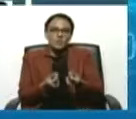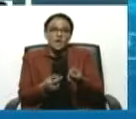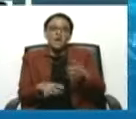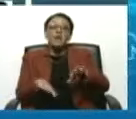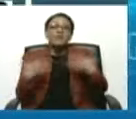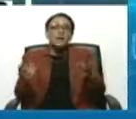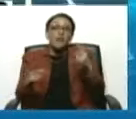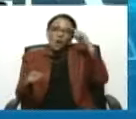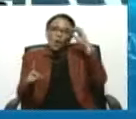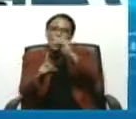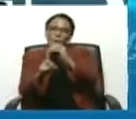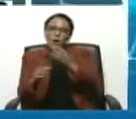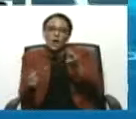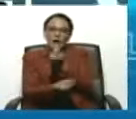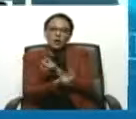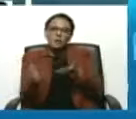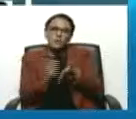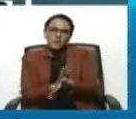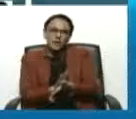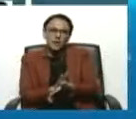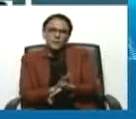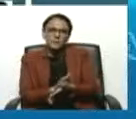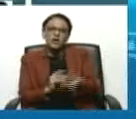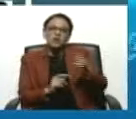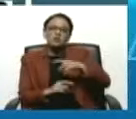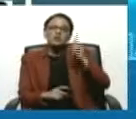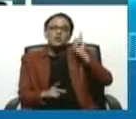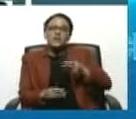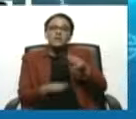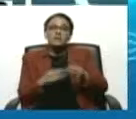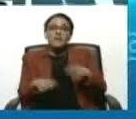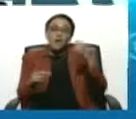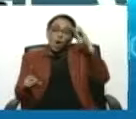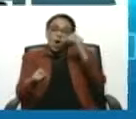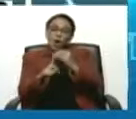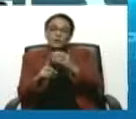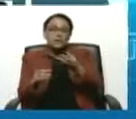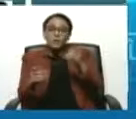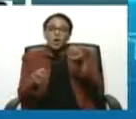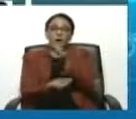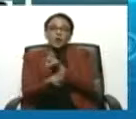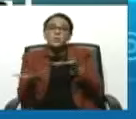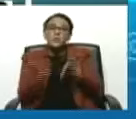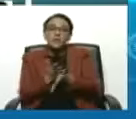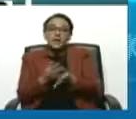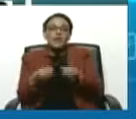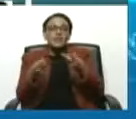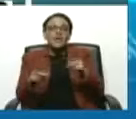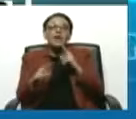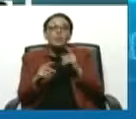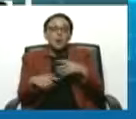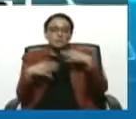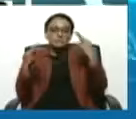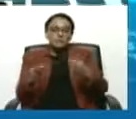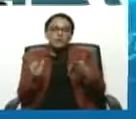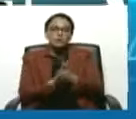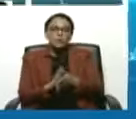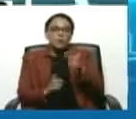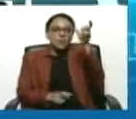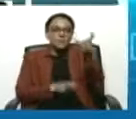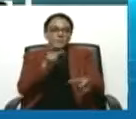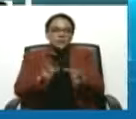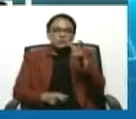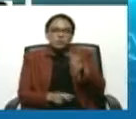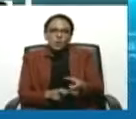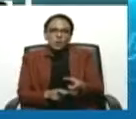economía? Tiene que ser el ser humano, la sociedad, los derechos sociales, como